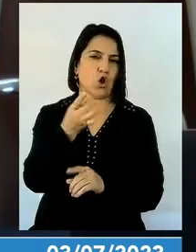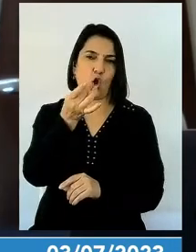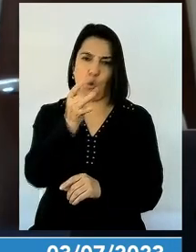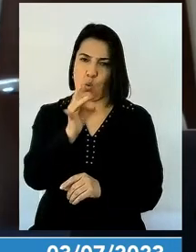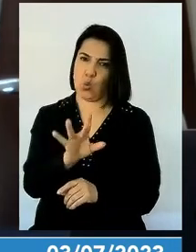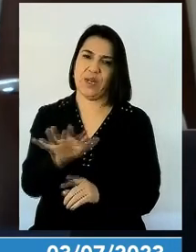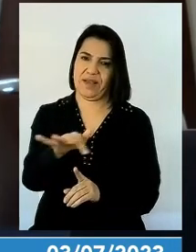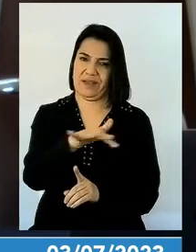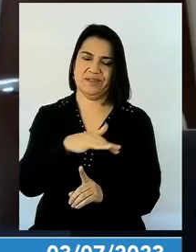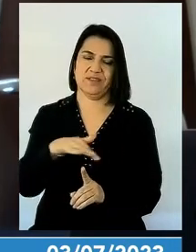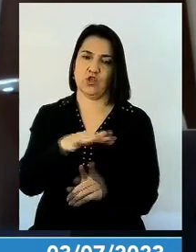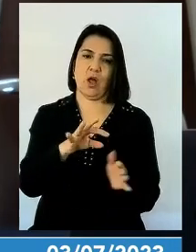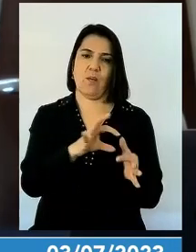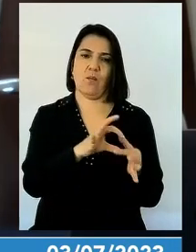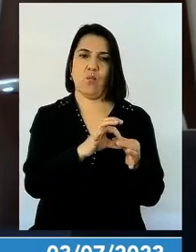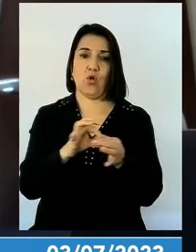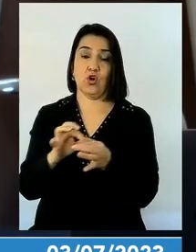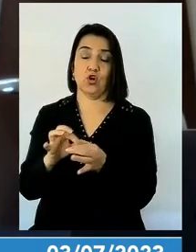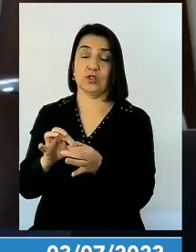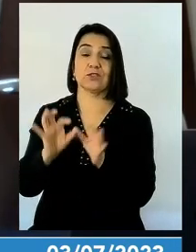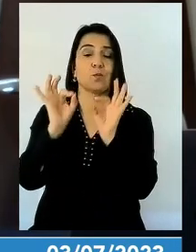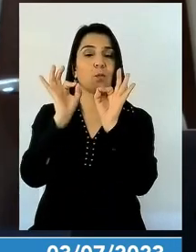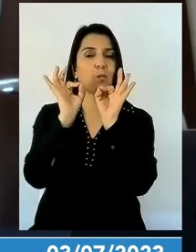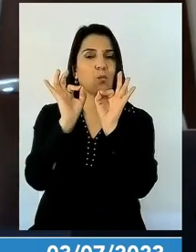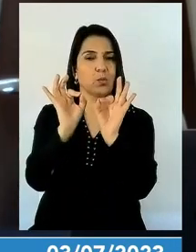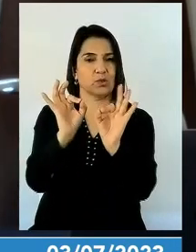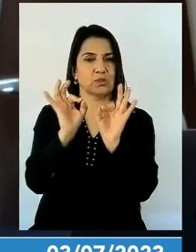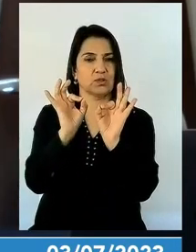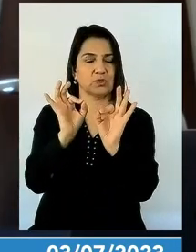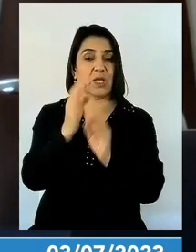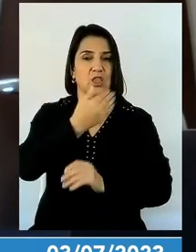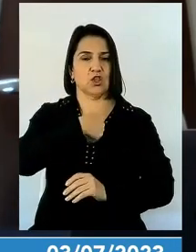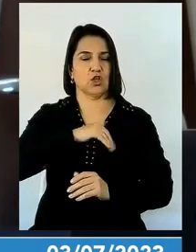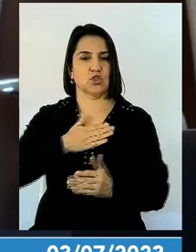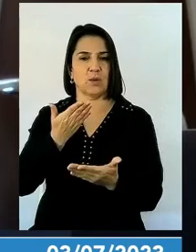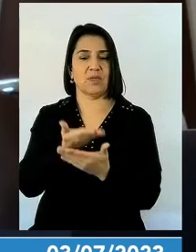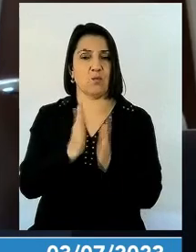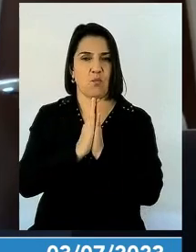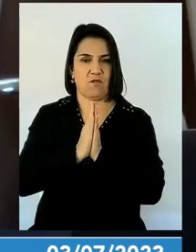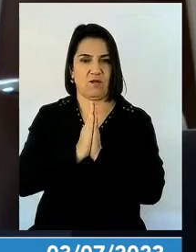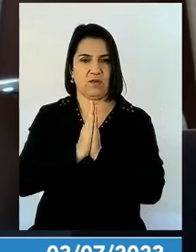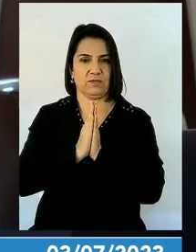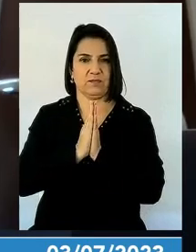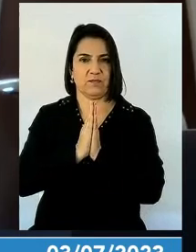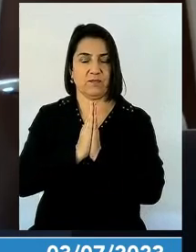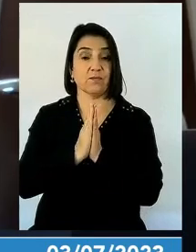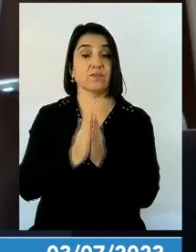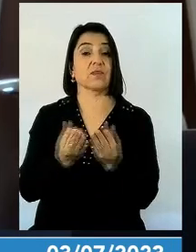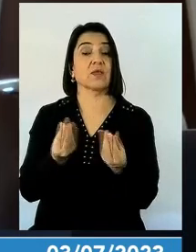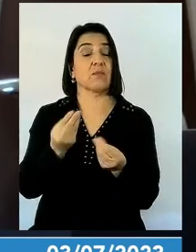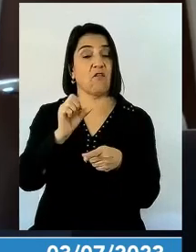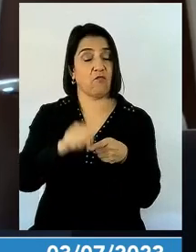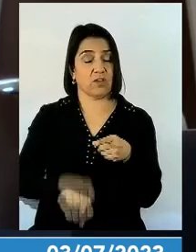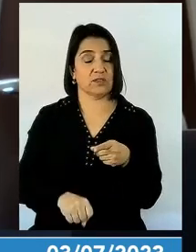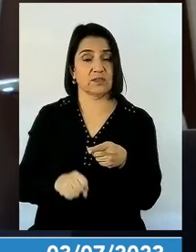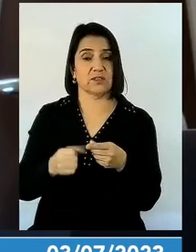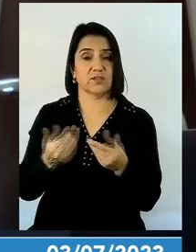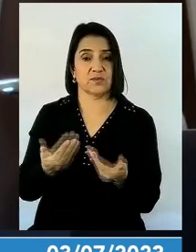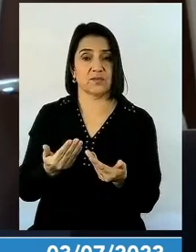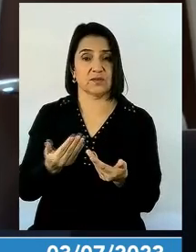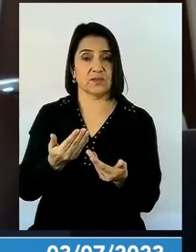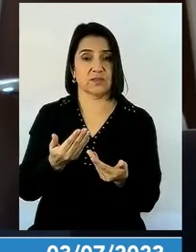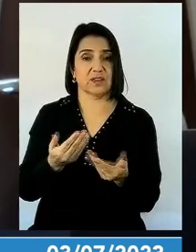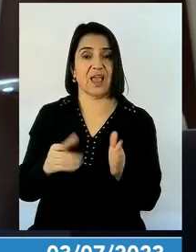de manera bien puntual, estamos solicitando que por favor se tenga bien considerar que esta ley